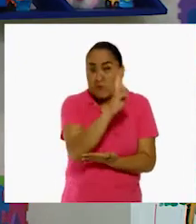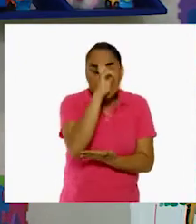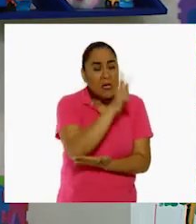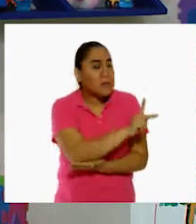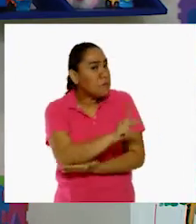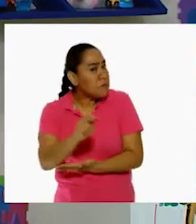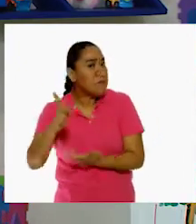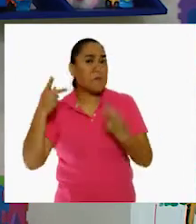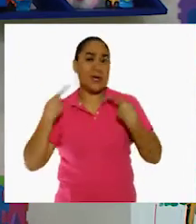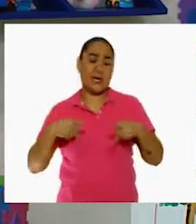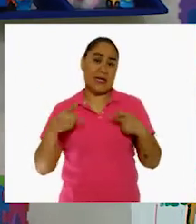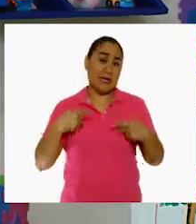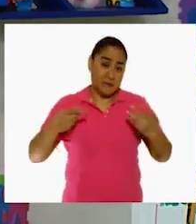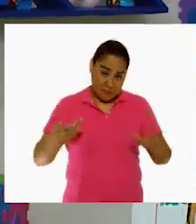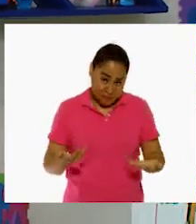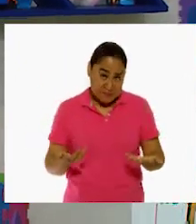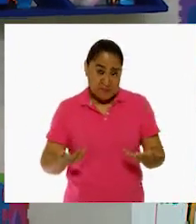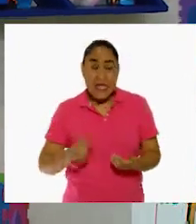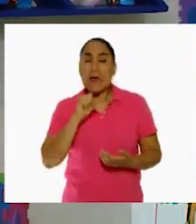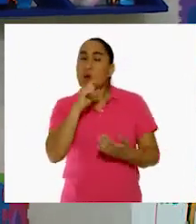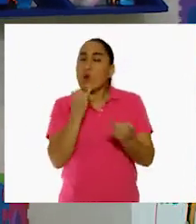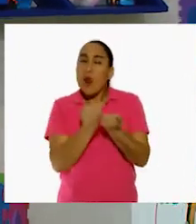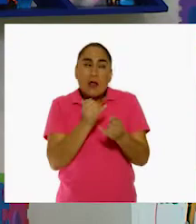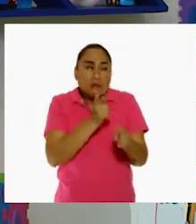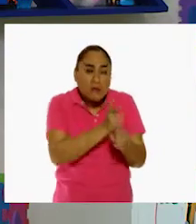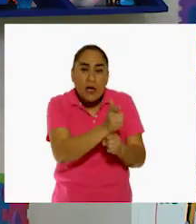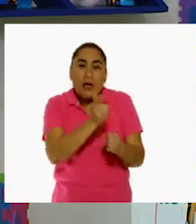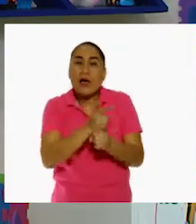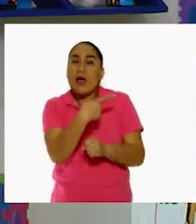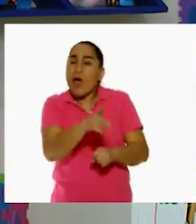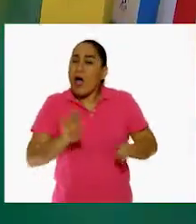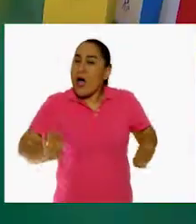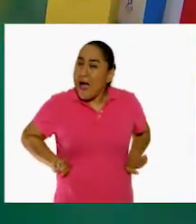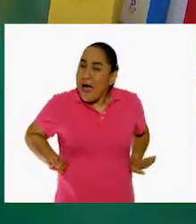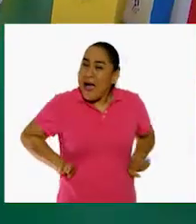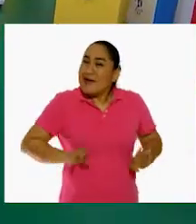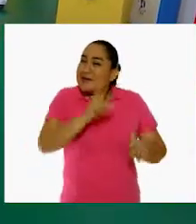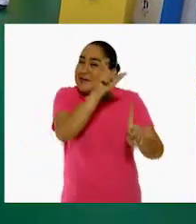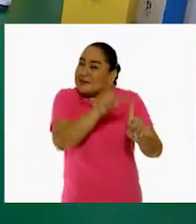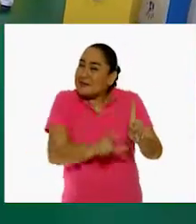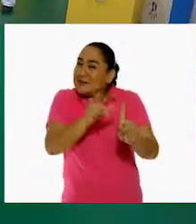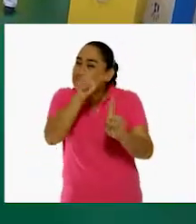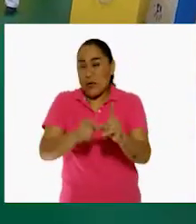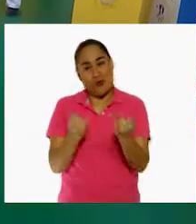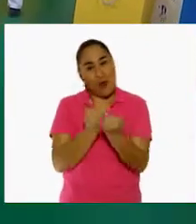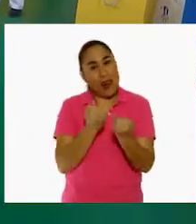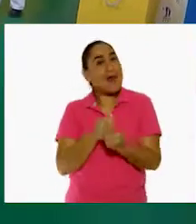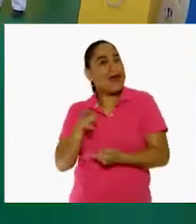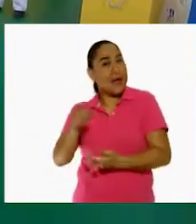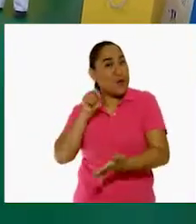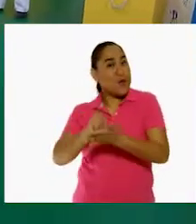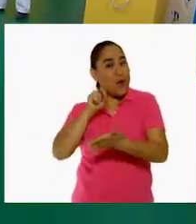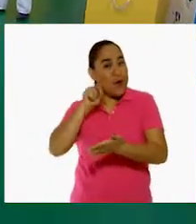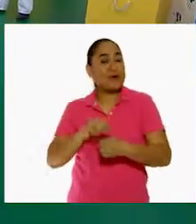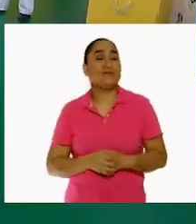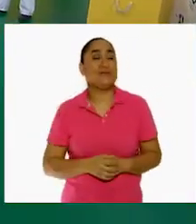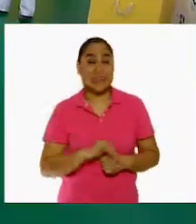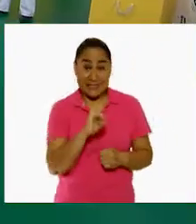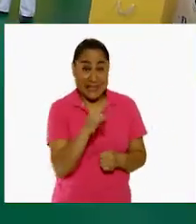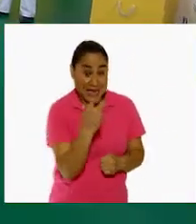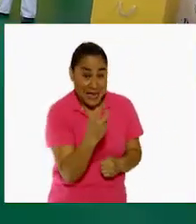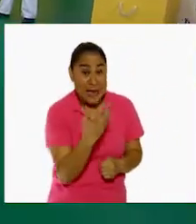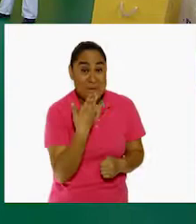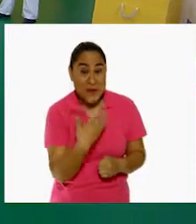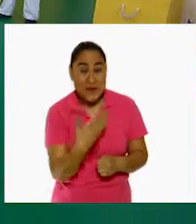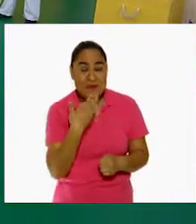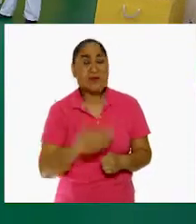demás personas, así como reconocer nuestras cualidades como las que tiene Punto. Así es, Eric, muy bien, ¿eh? Oigan,